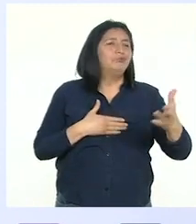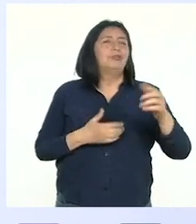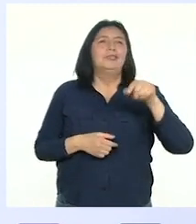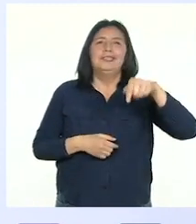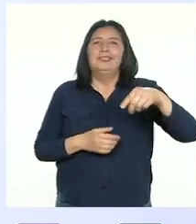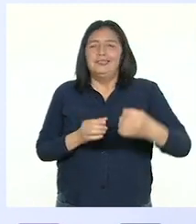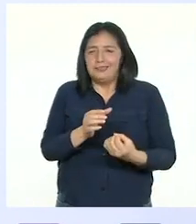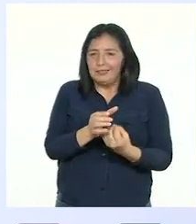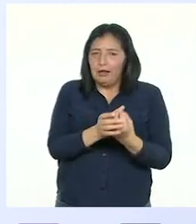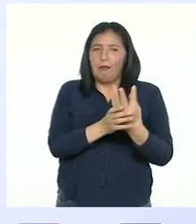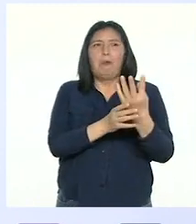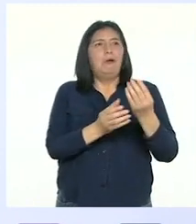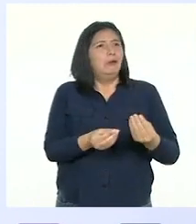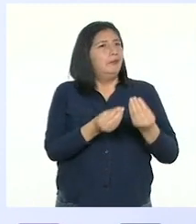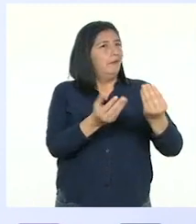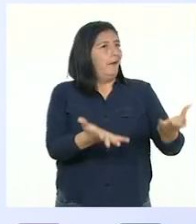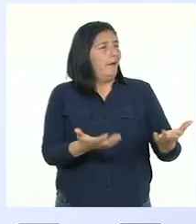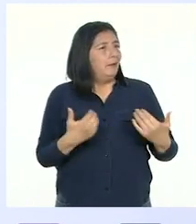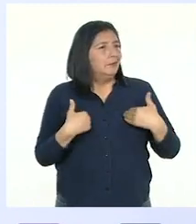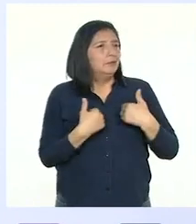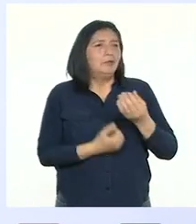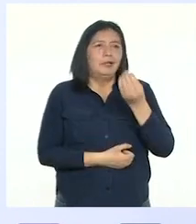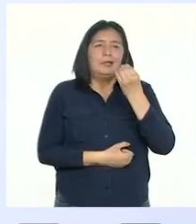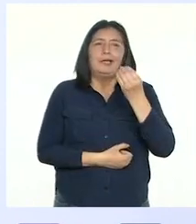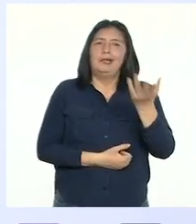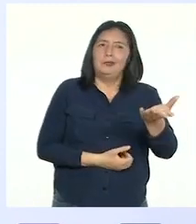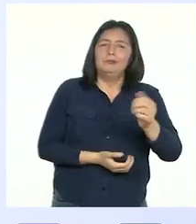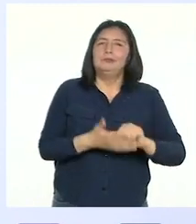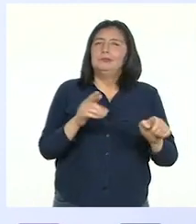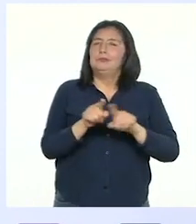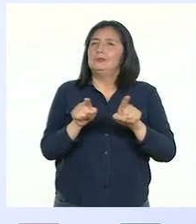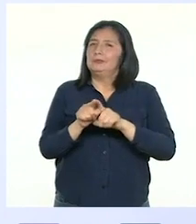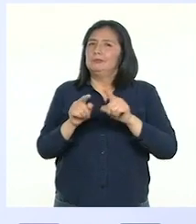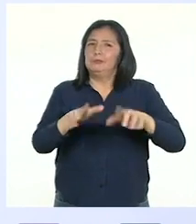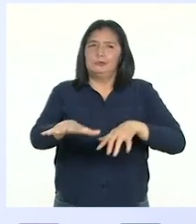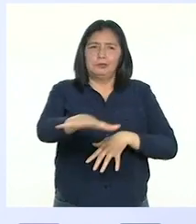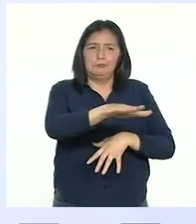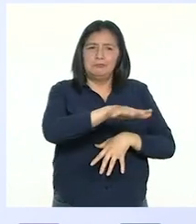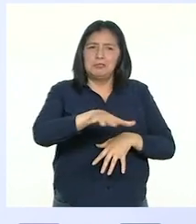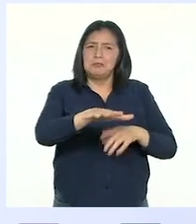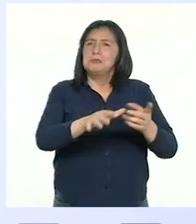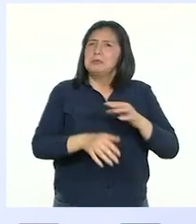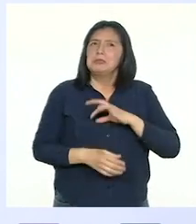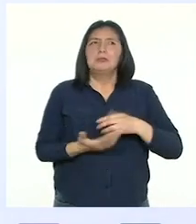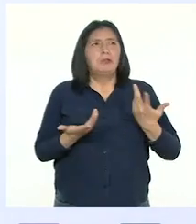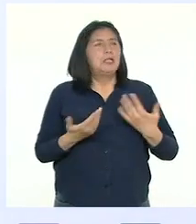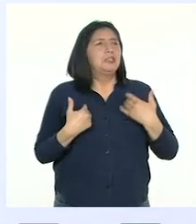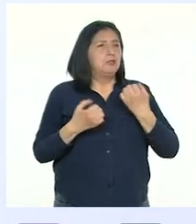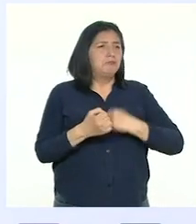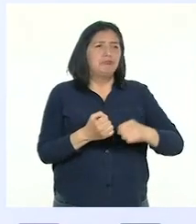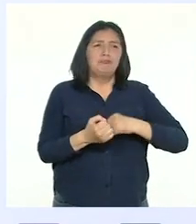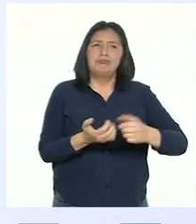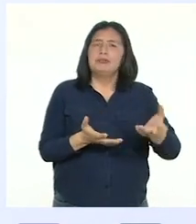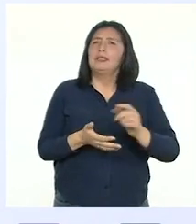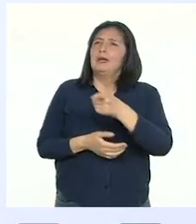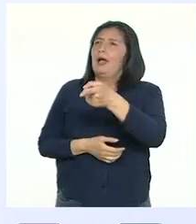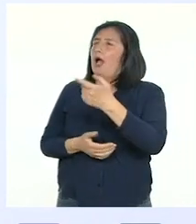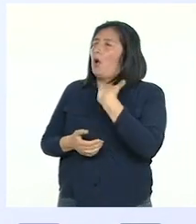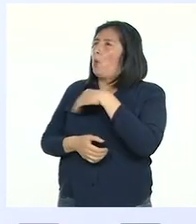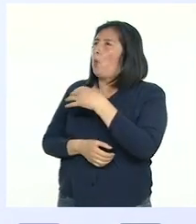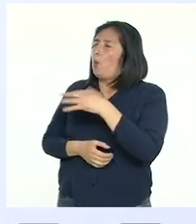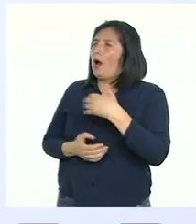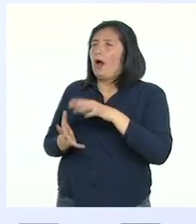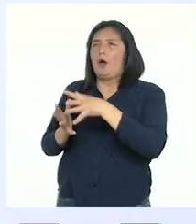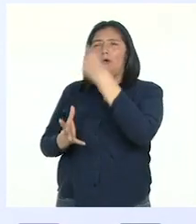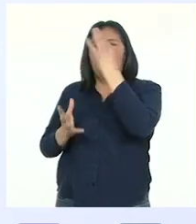les da a los animales el alimento que necesitan, así como las condiciones que favorecen su reproducción. Profesor, con todo lo que